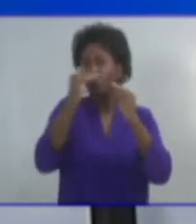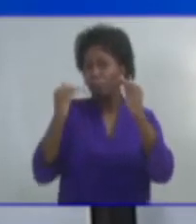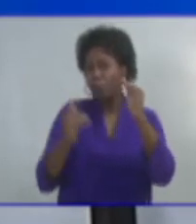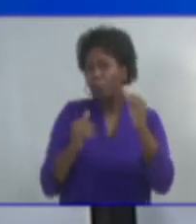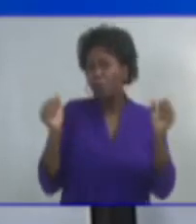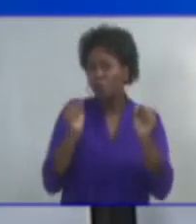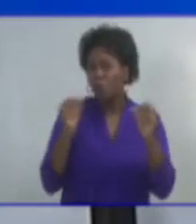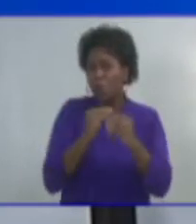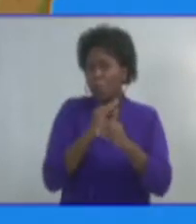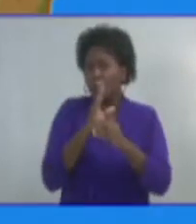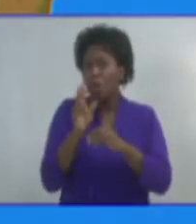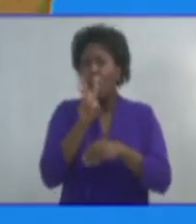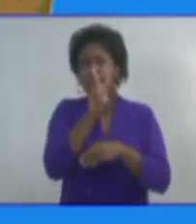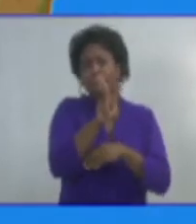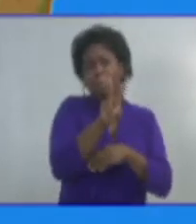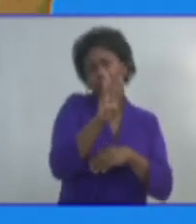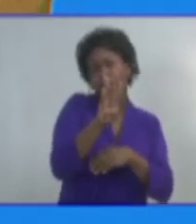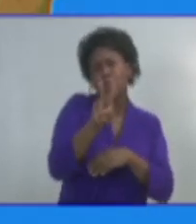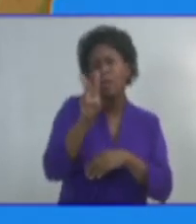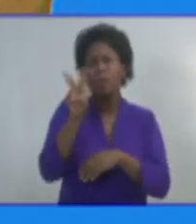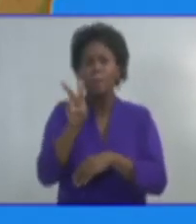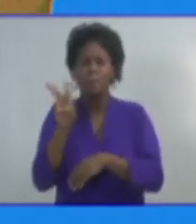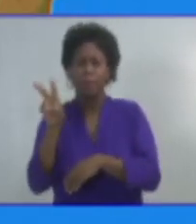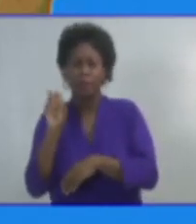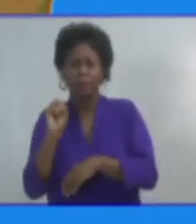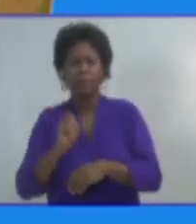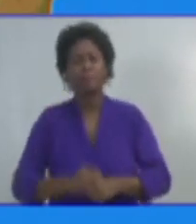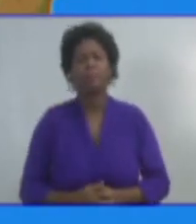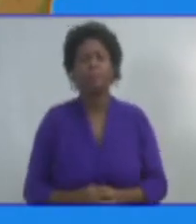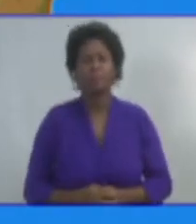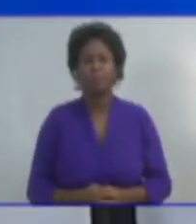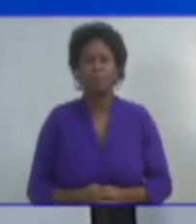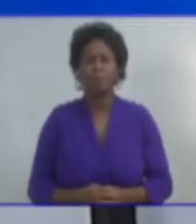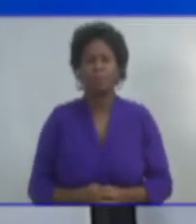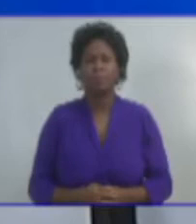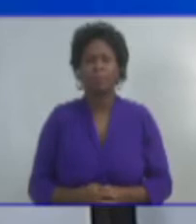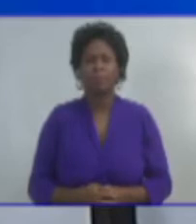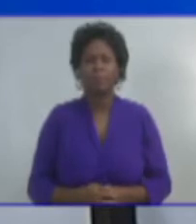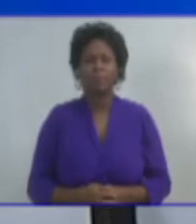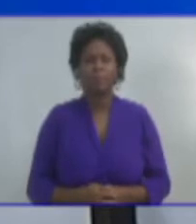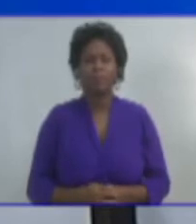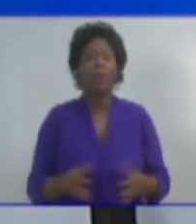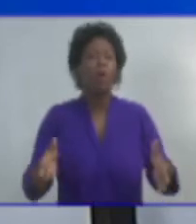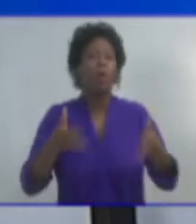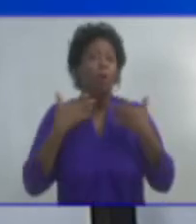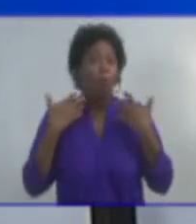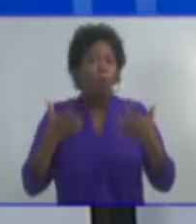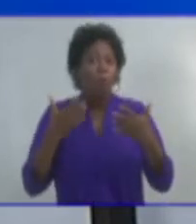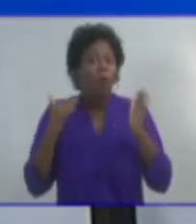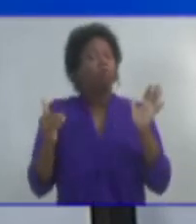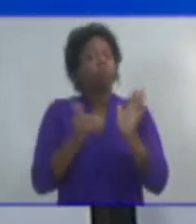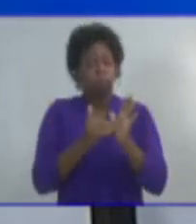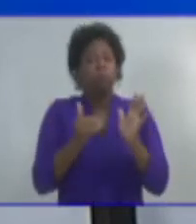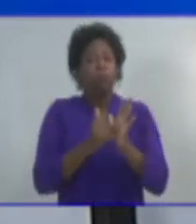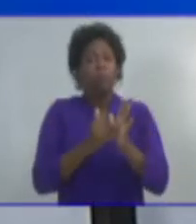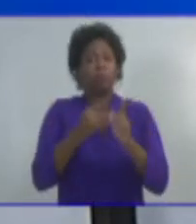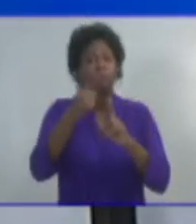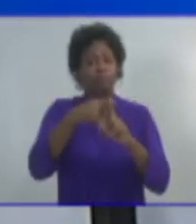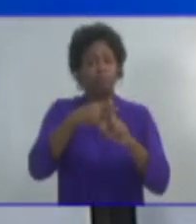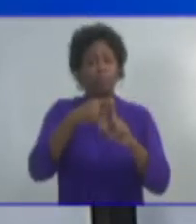los 20 y 23 grados Celsius en todo nuestro territorio. Calor en la tarde con valores entre